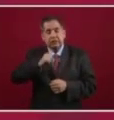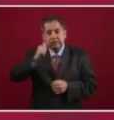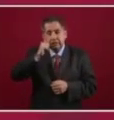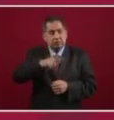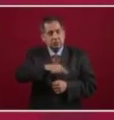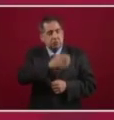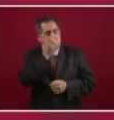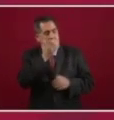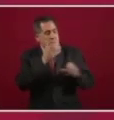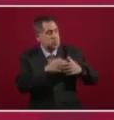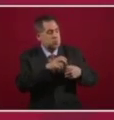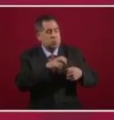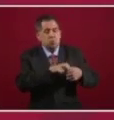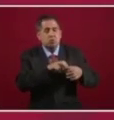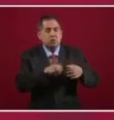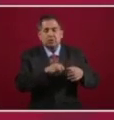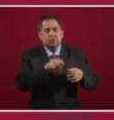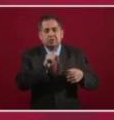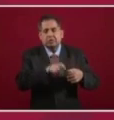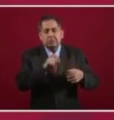el conservadurismo.